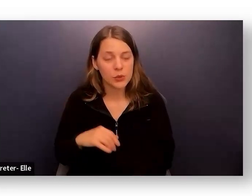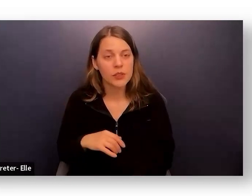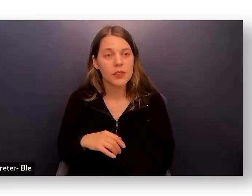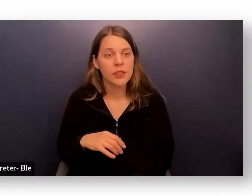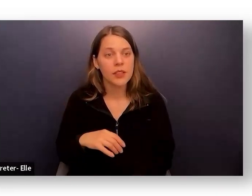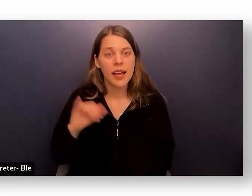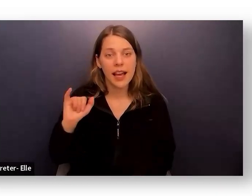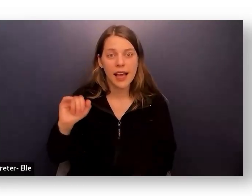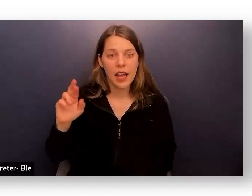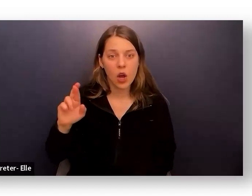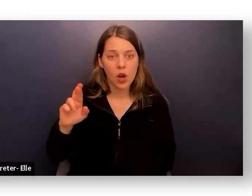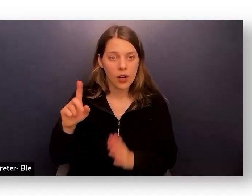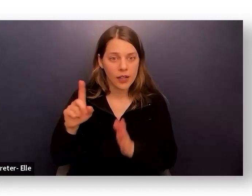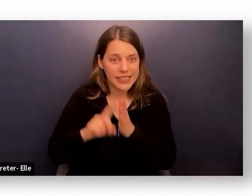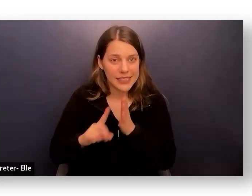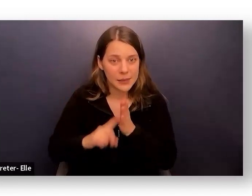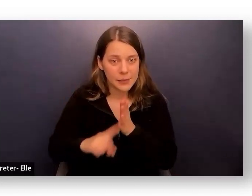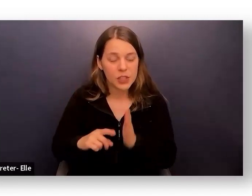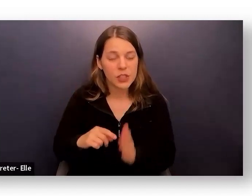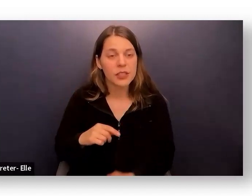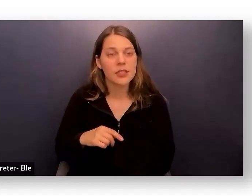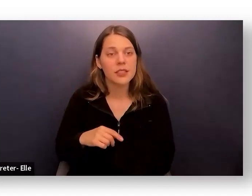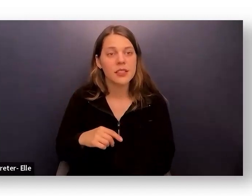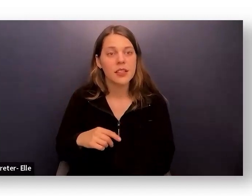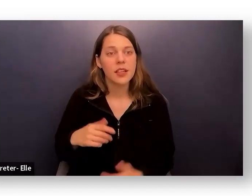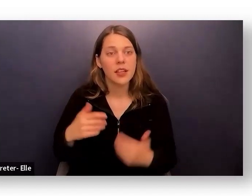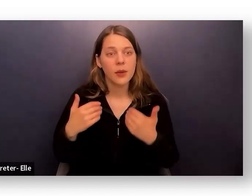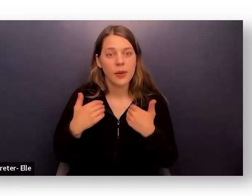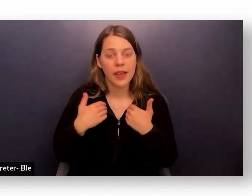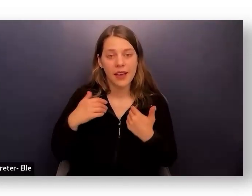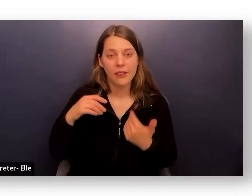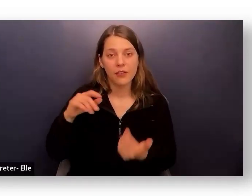Y también hay inspecciones por infrarrojos.